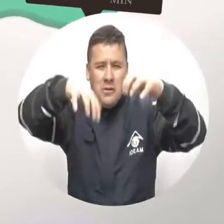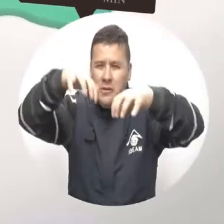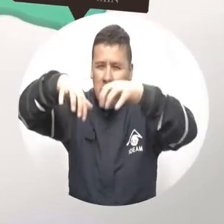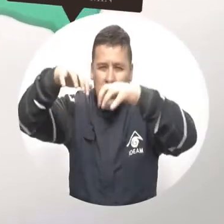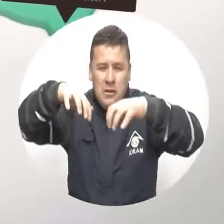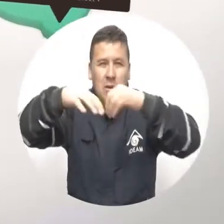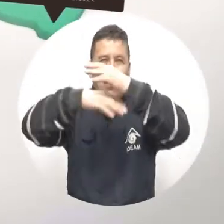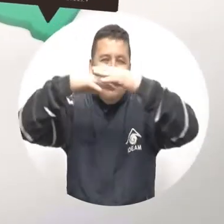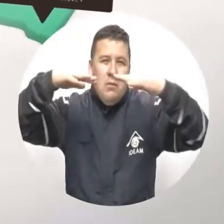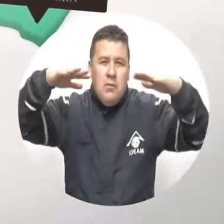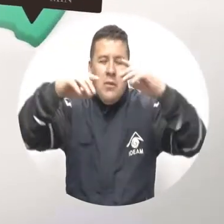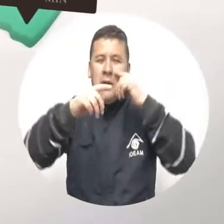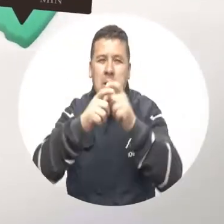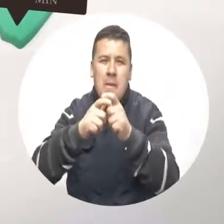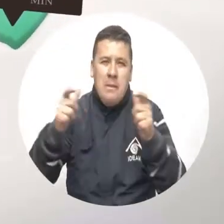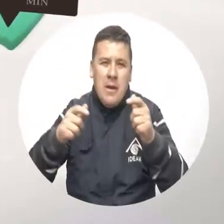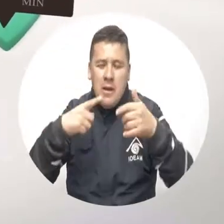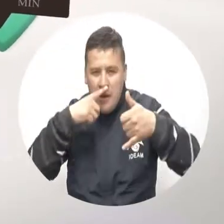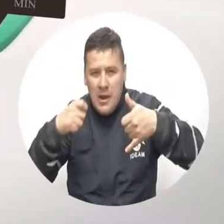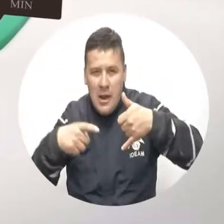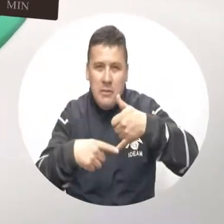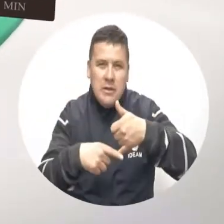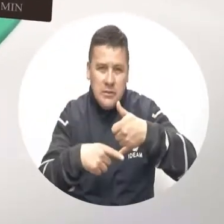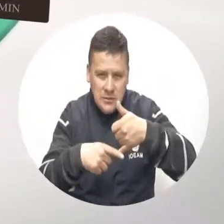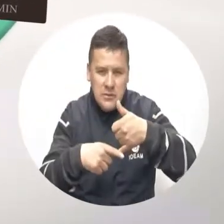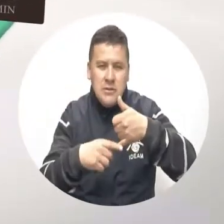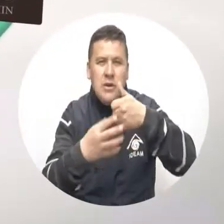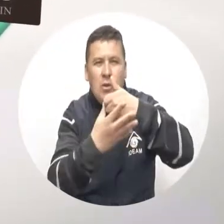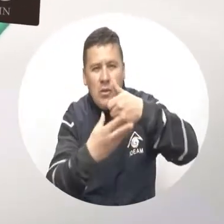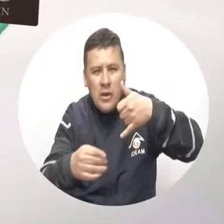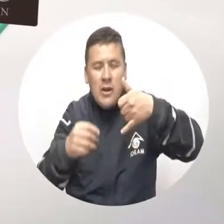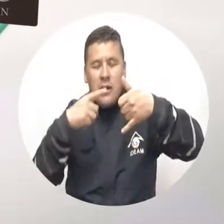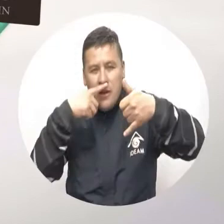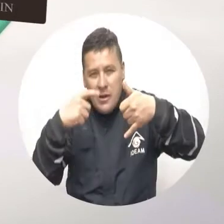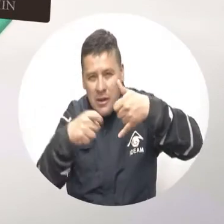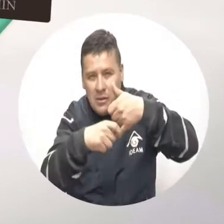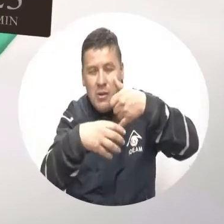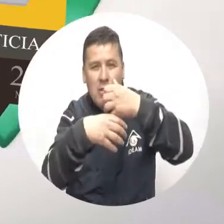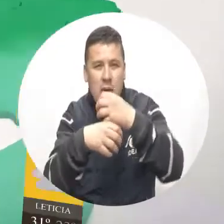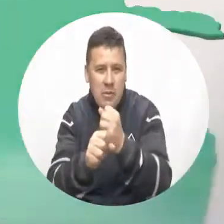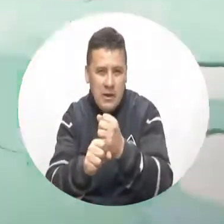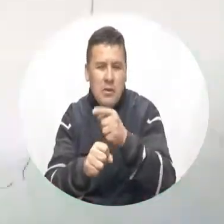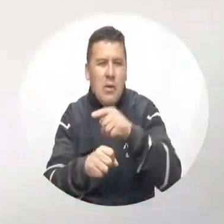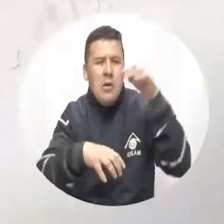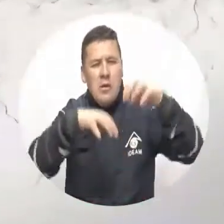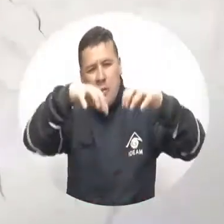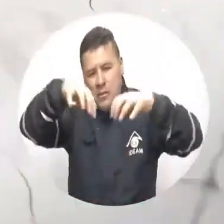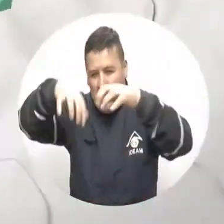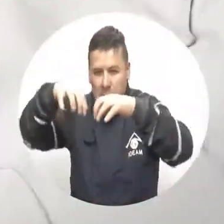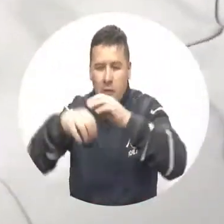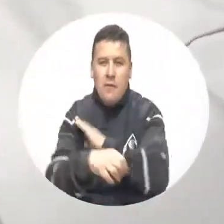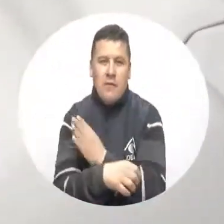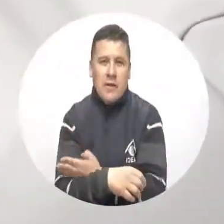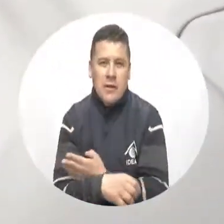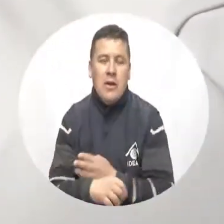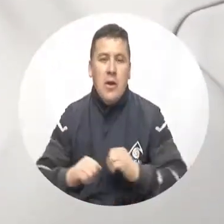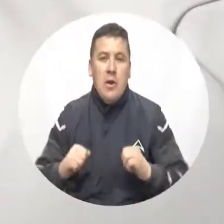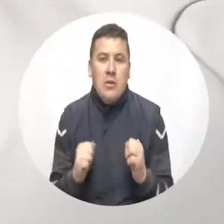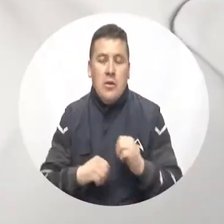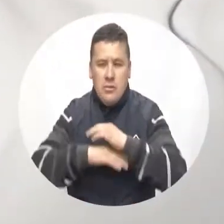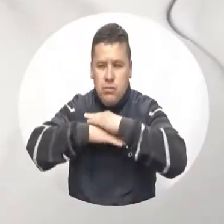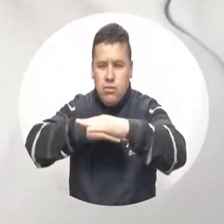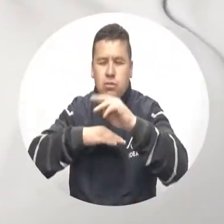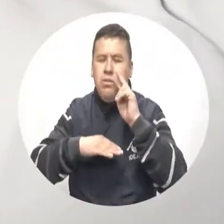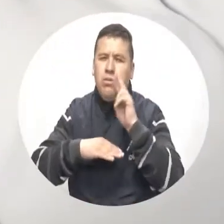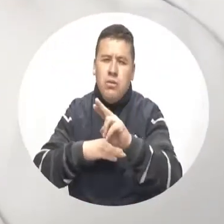cielos encapotados en la mayor parte de la Amazonía. En Guainía, Amazonas y Vaupés, vendrán humedades fuertes. Bogotá y su